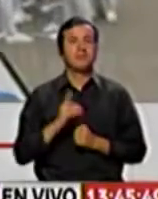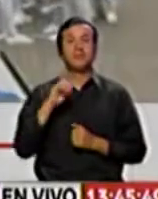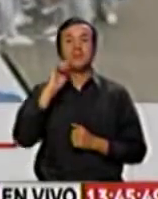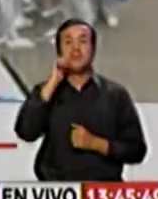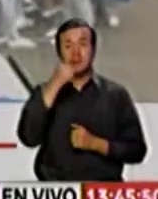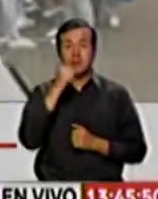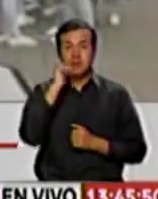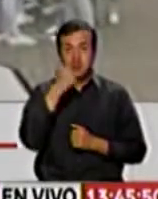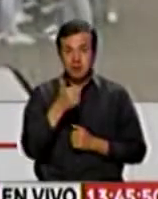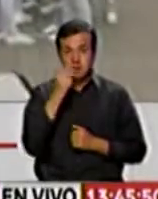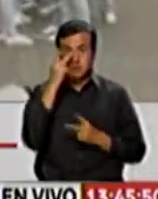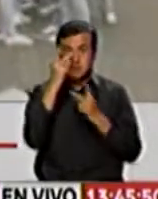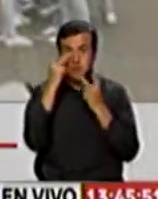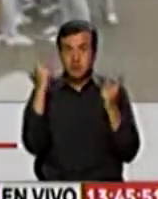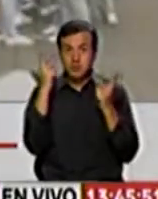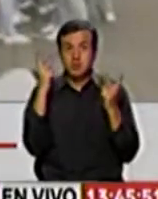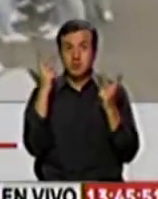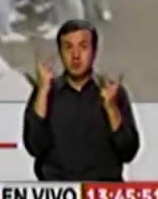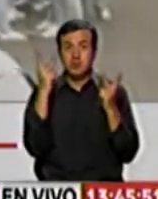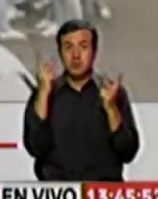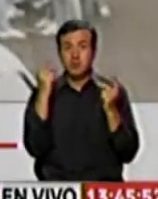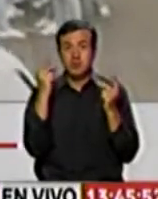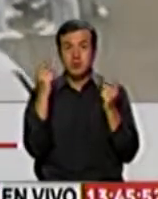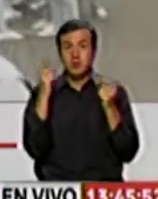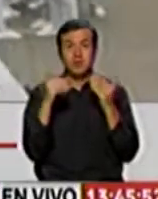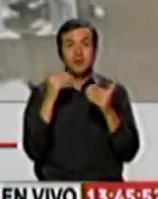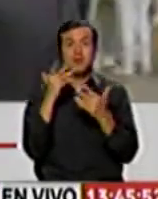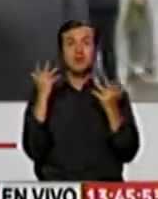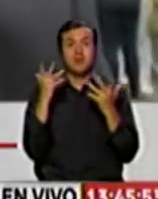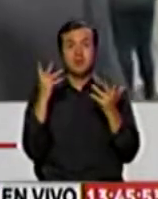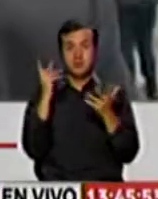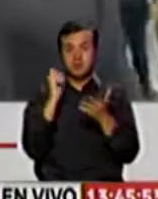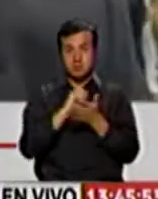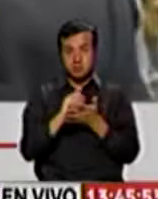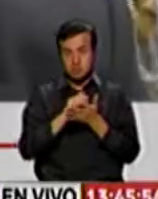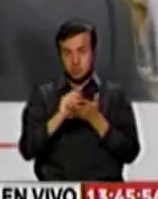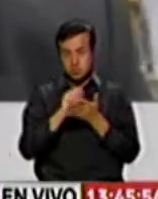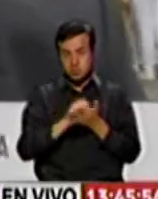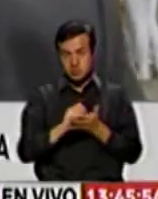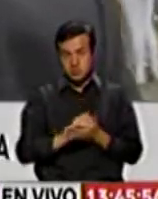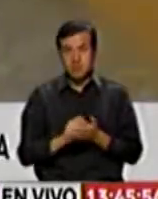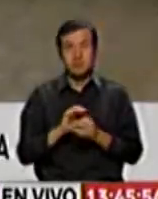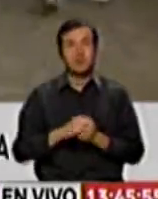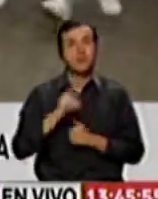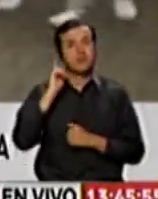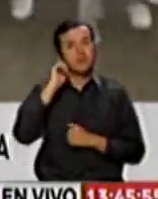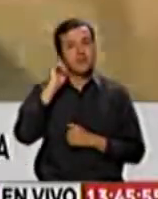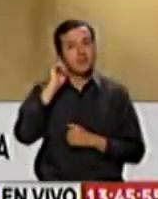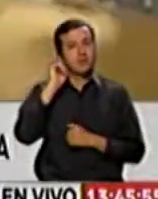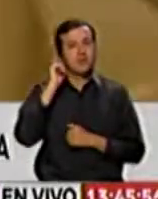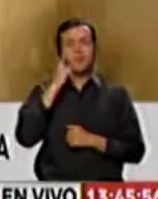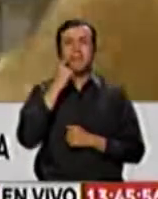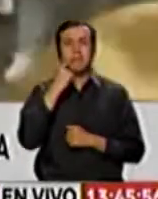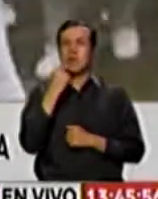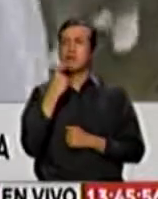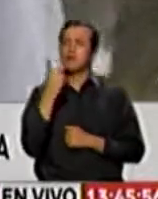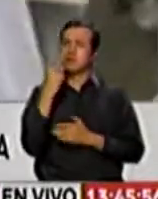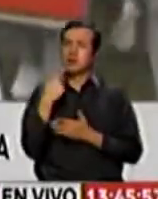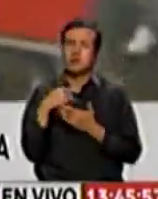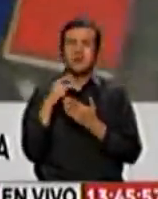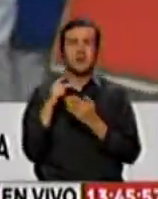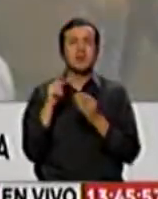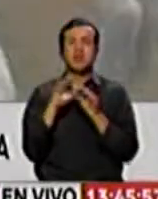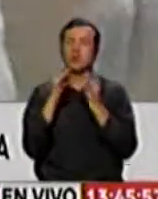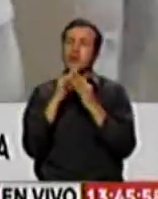día... fui para abajo rápido y escribí. Daniel Gurumendi, padre de Santiago, considera cuán importante es el apoyo